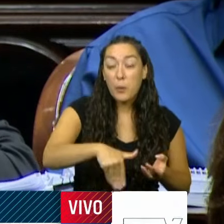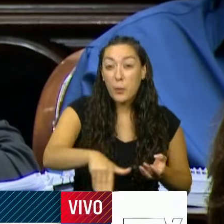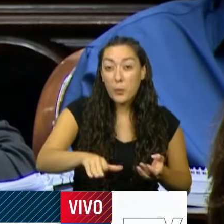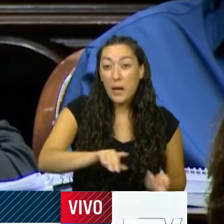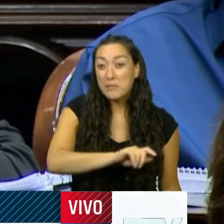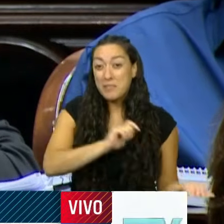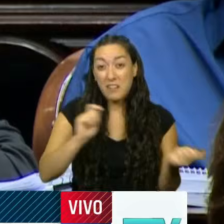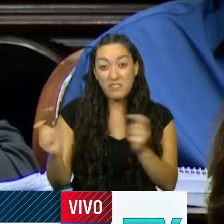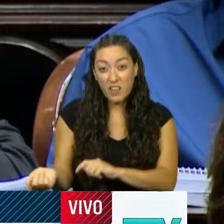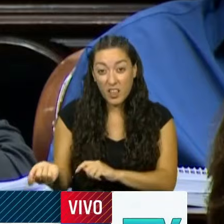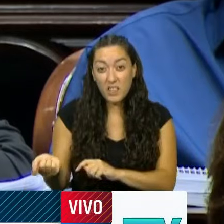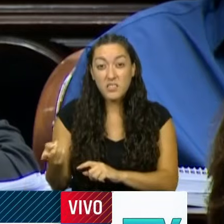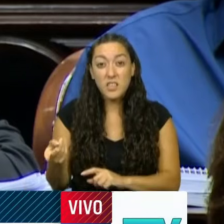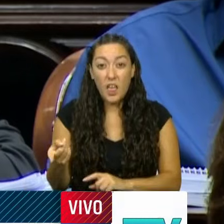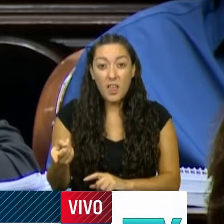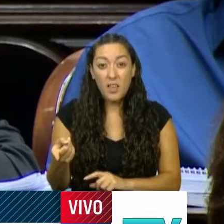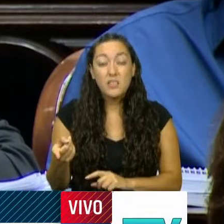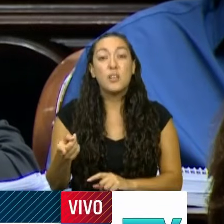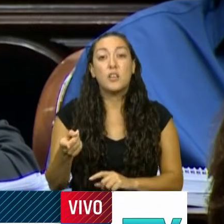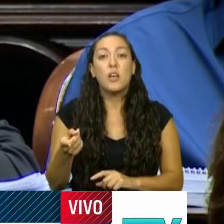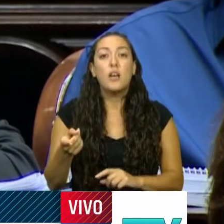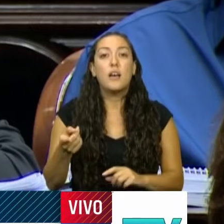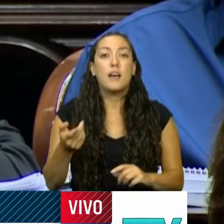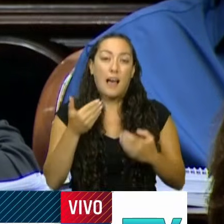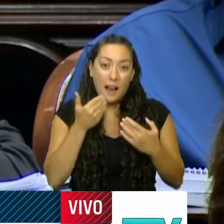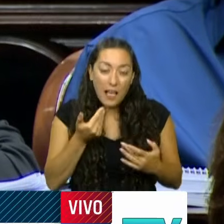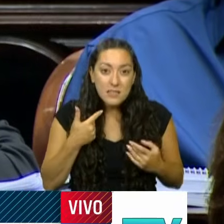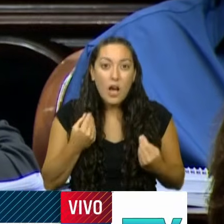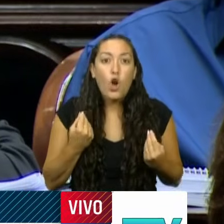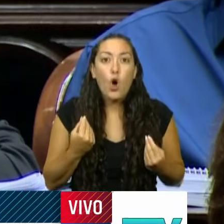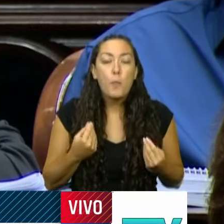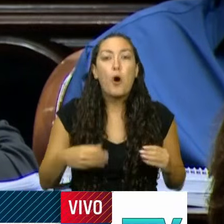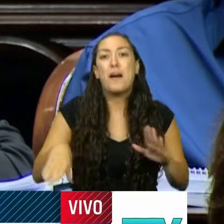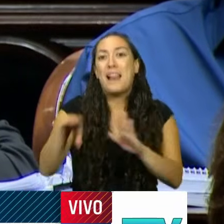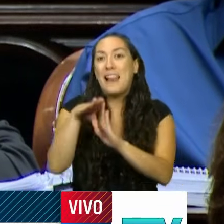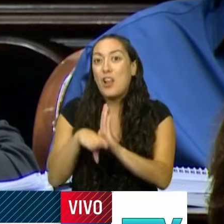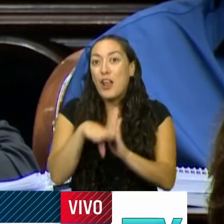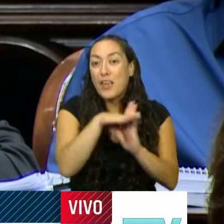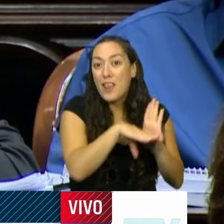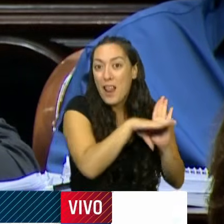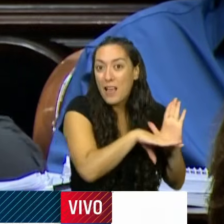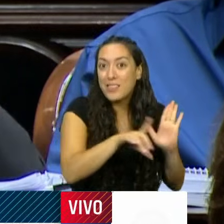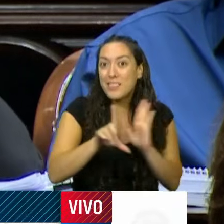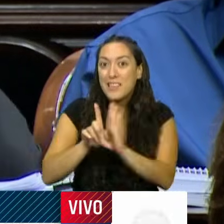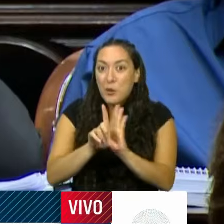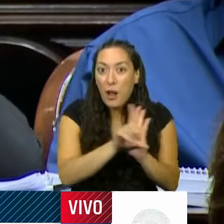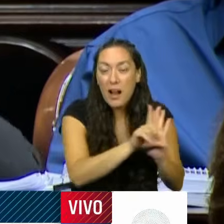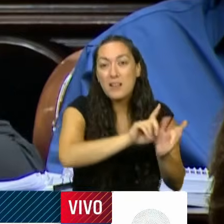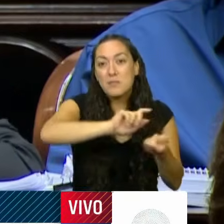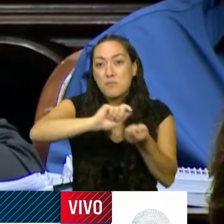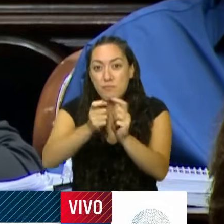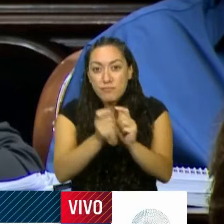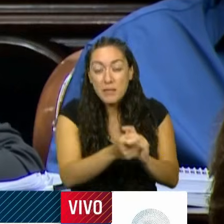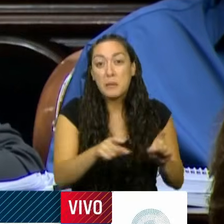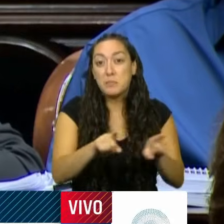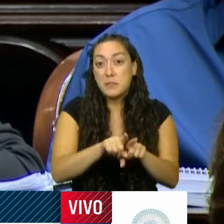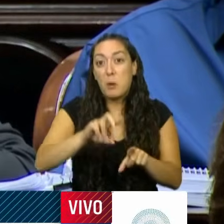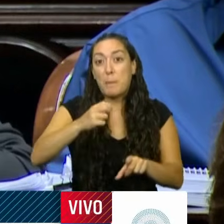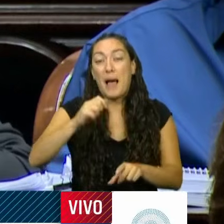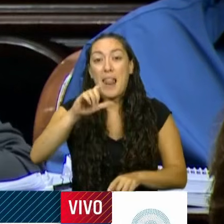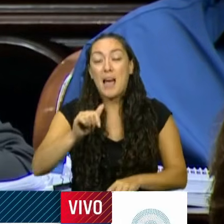producir a través de estas modificaciones legislativas a todas las leyes que enumeró mi compañero